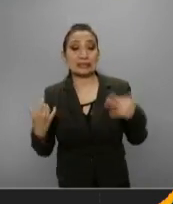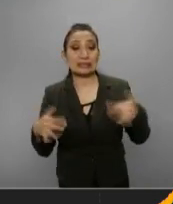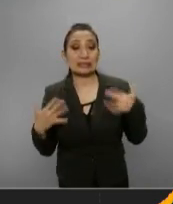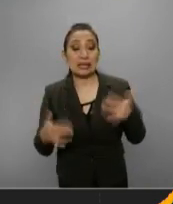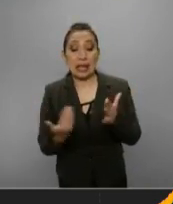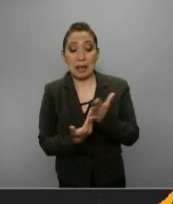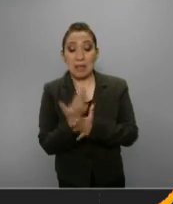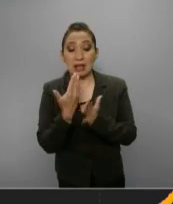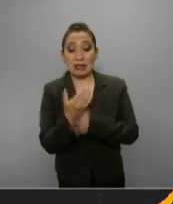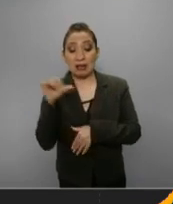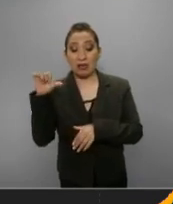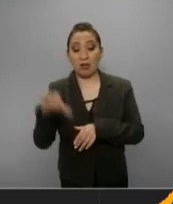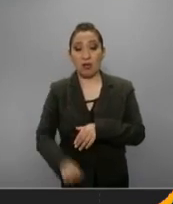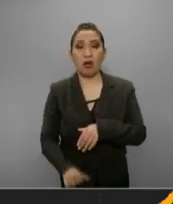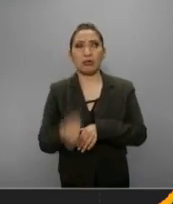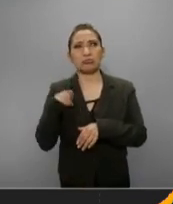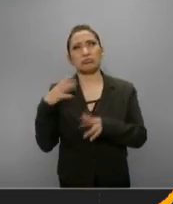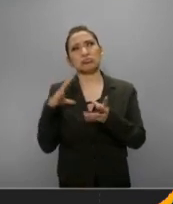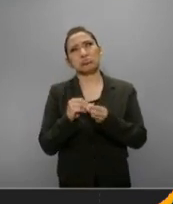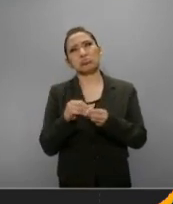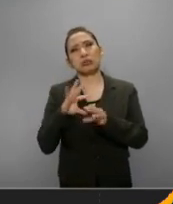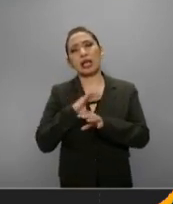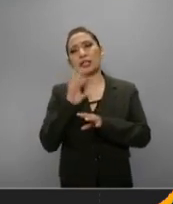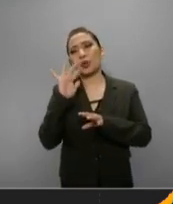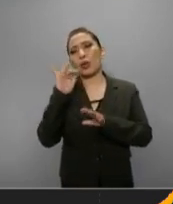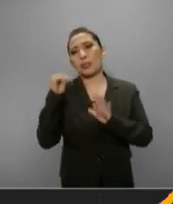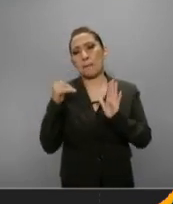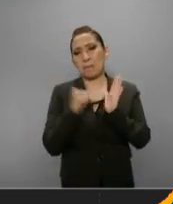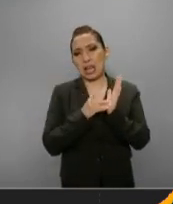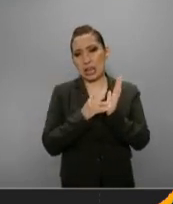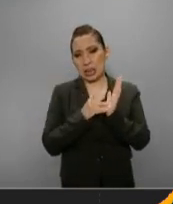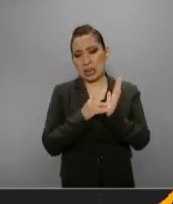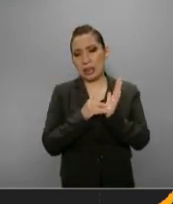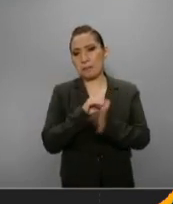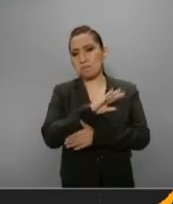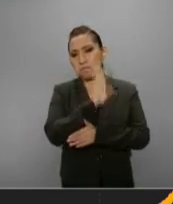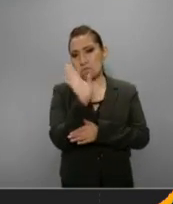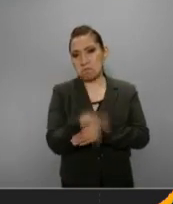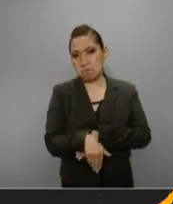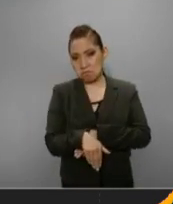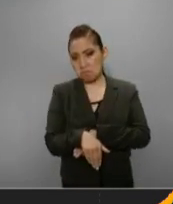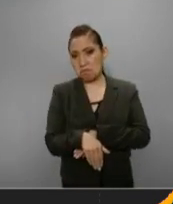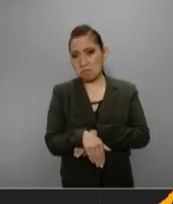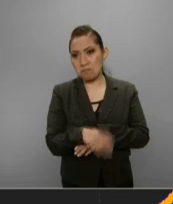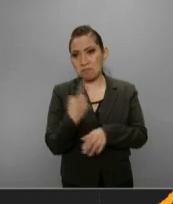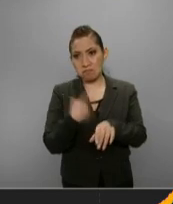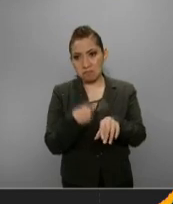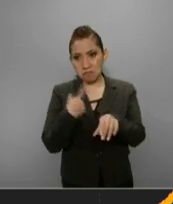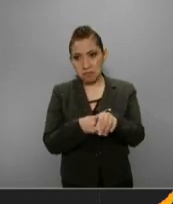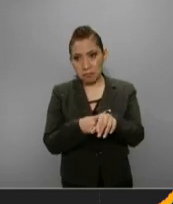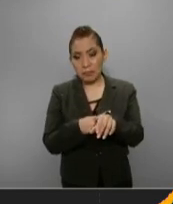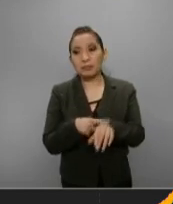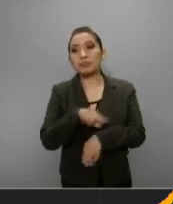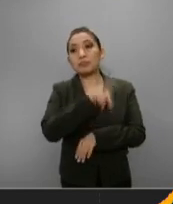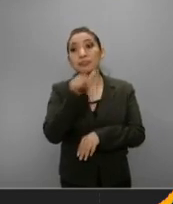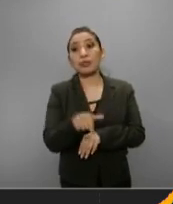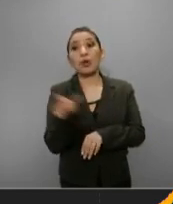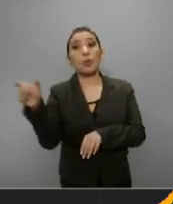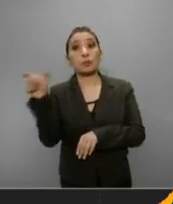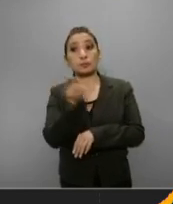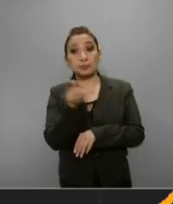1,014,673. En la mañana del día de hoy eran poco menos de 50,000 los casos.